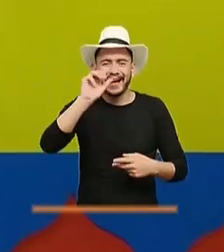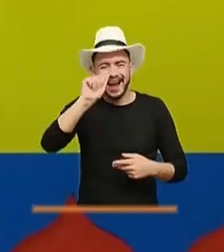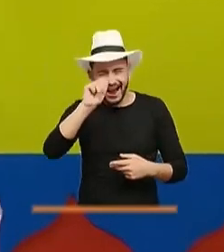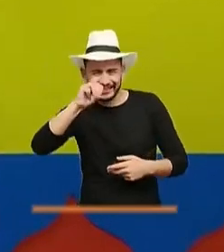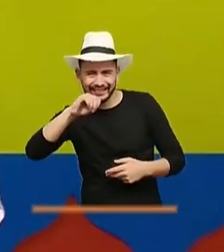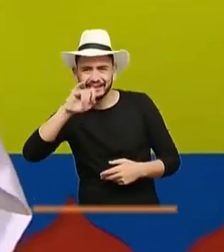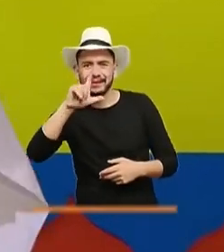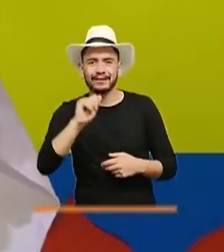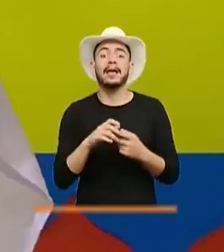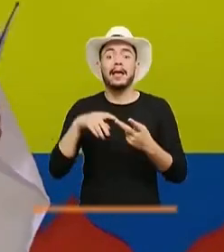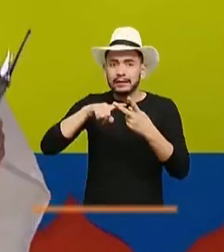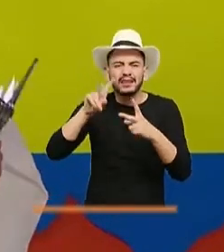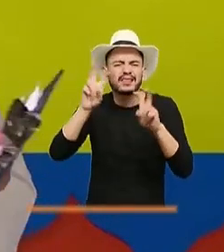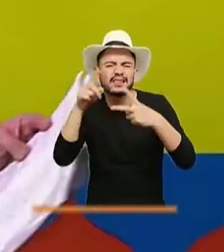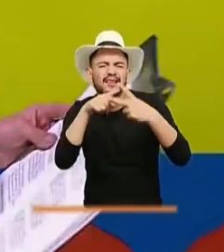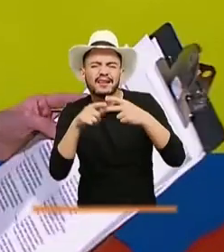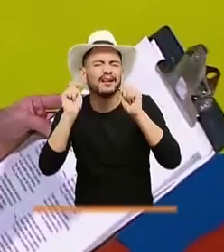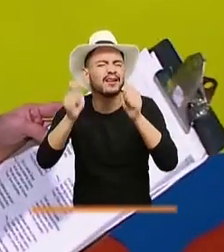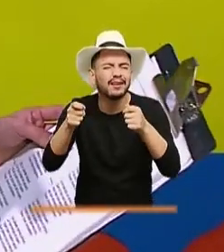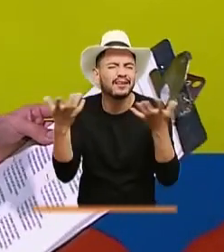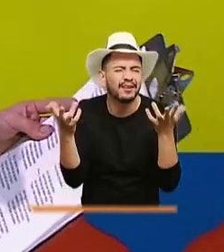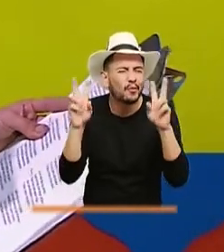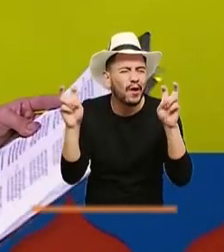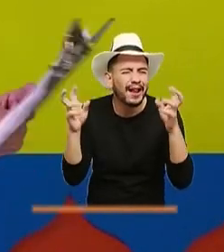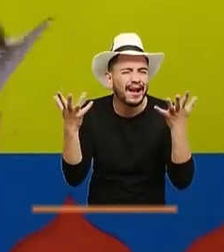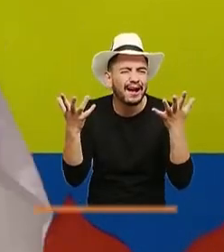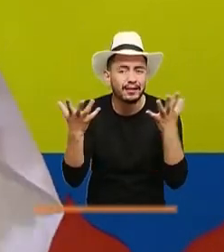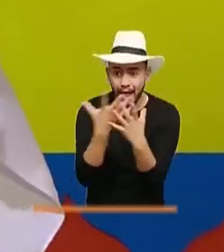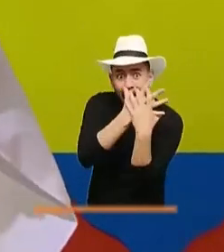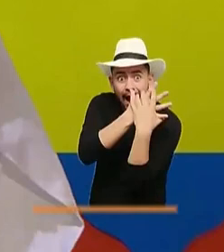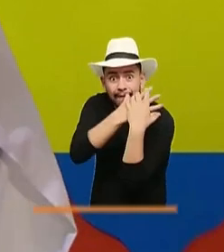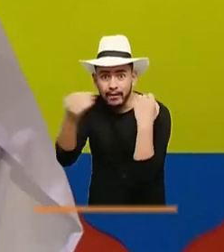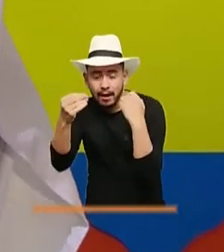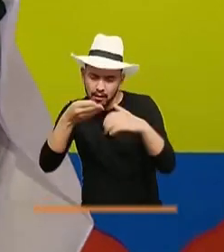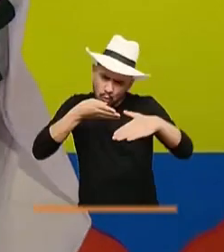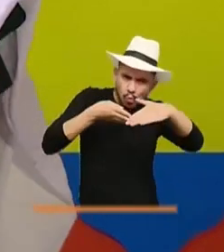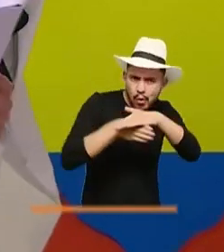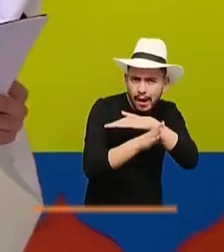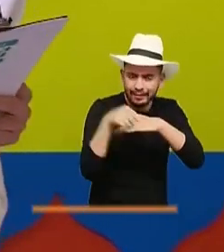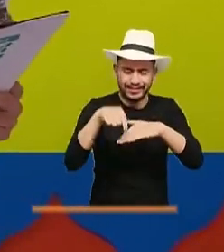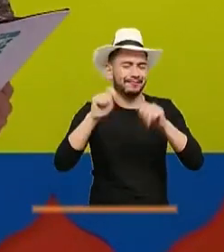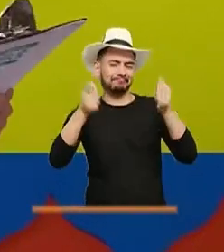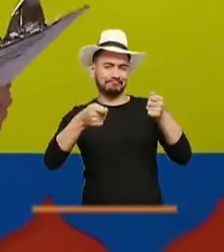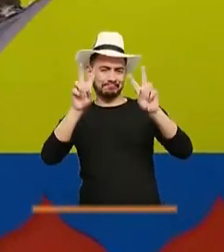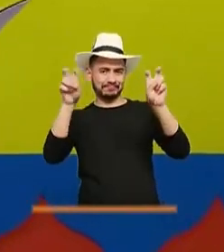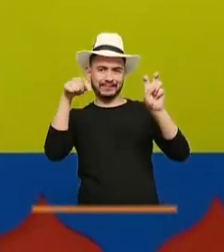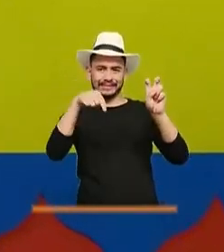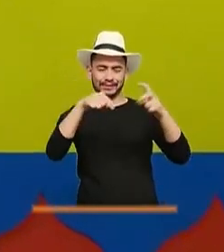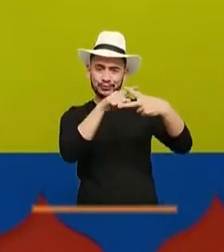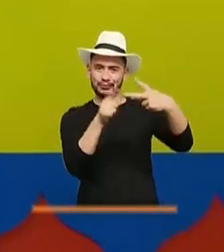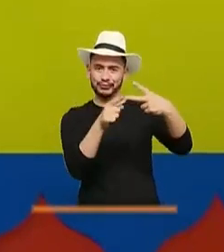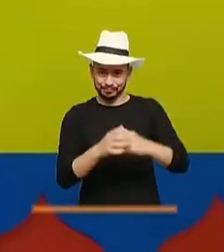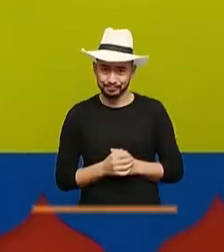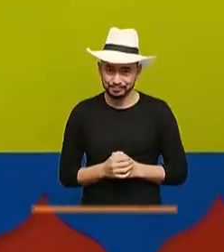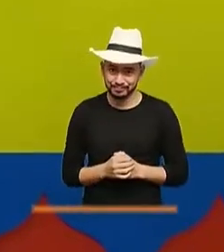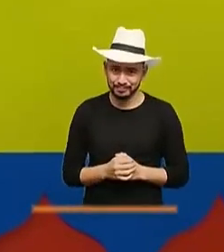la controversia sería salir o entrar. Ahí tenemos, salir o entrar. Decía